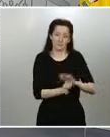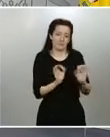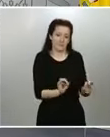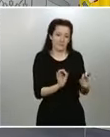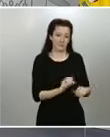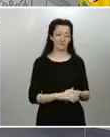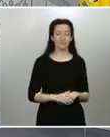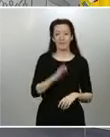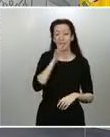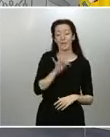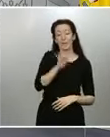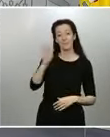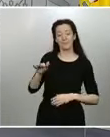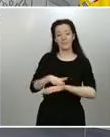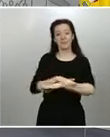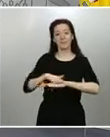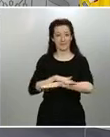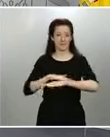sabroso